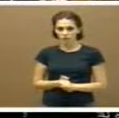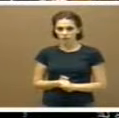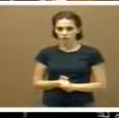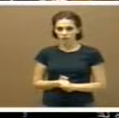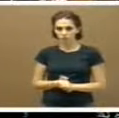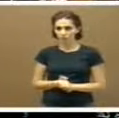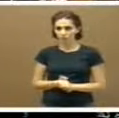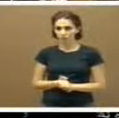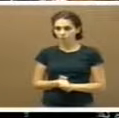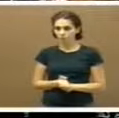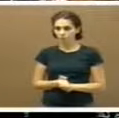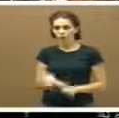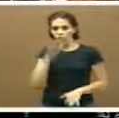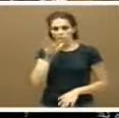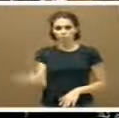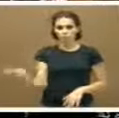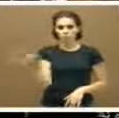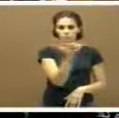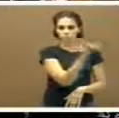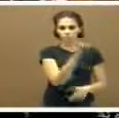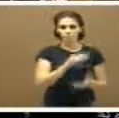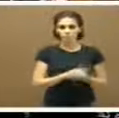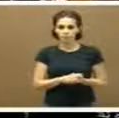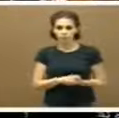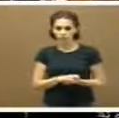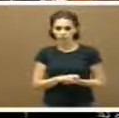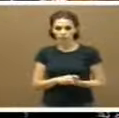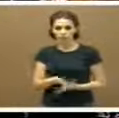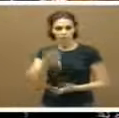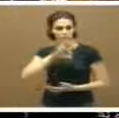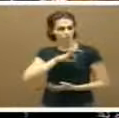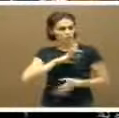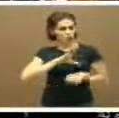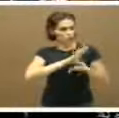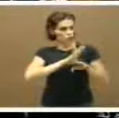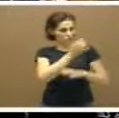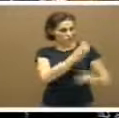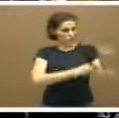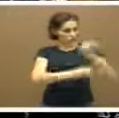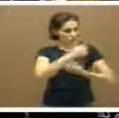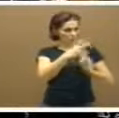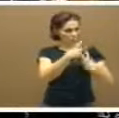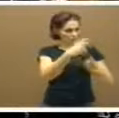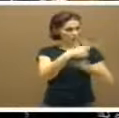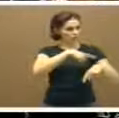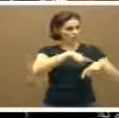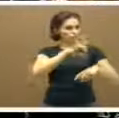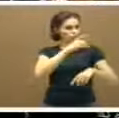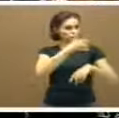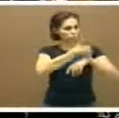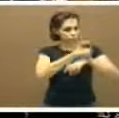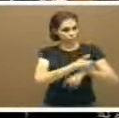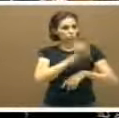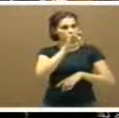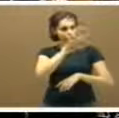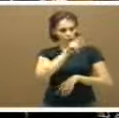A continuación, tiene la palabra el señor consejero de Economía y Hacienda por tiempo de quince minutos.